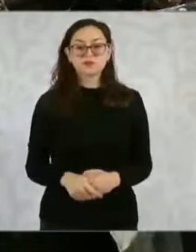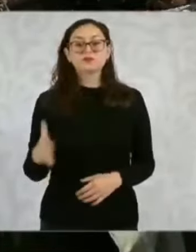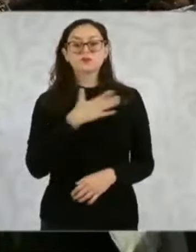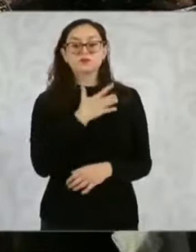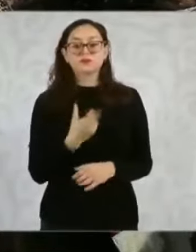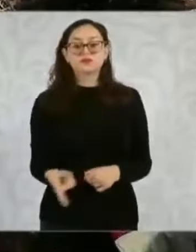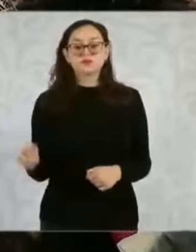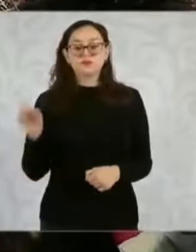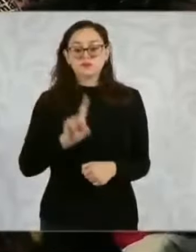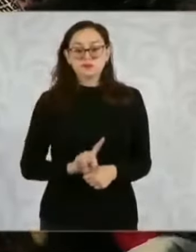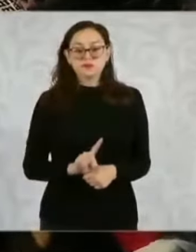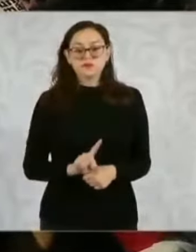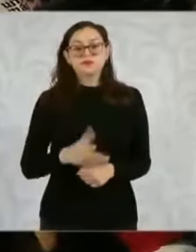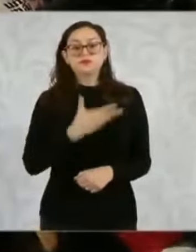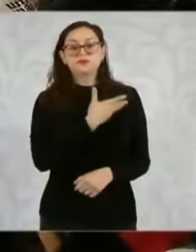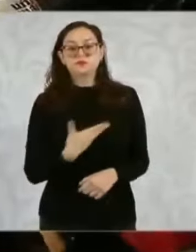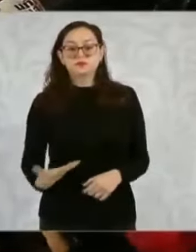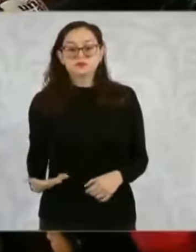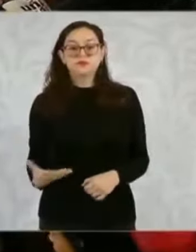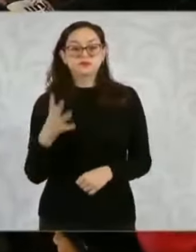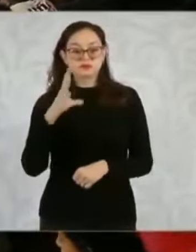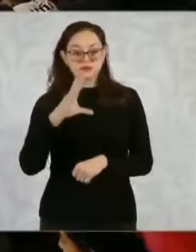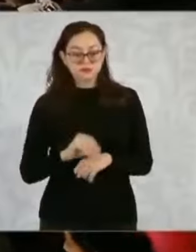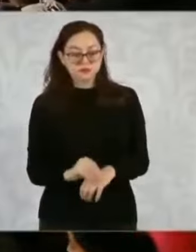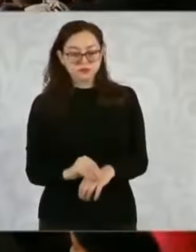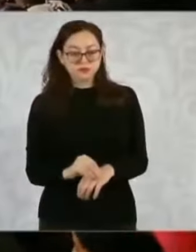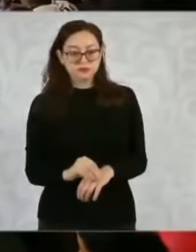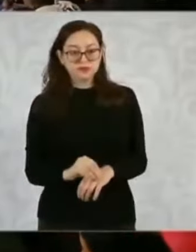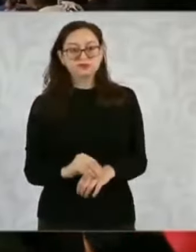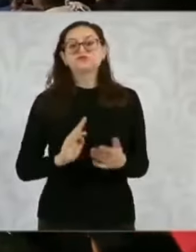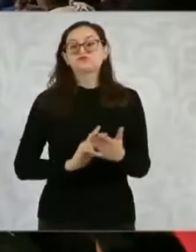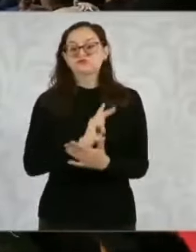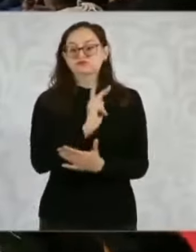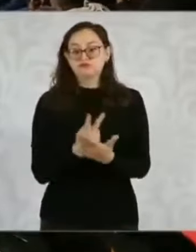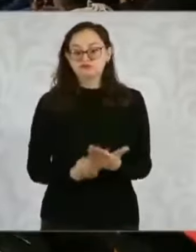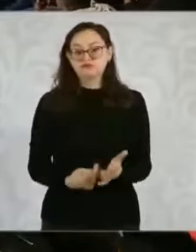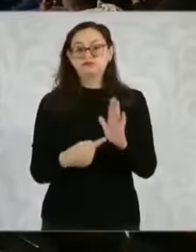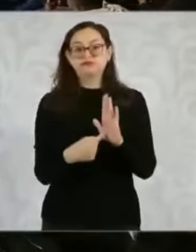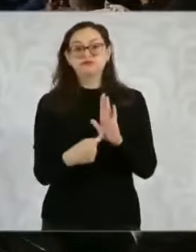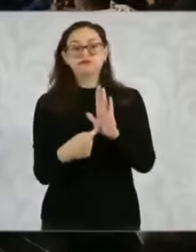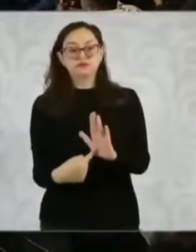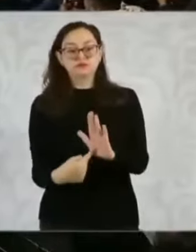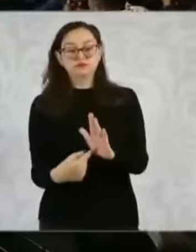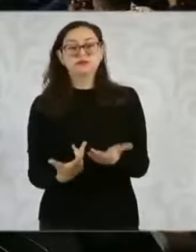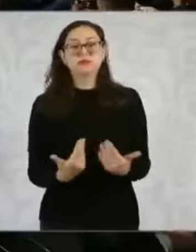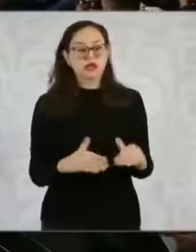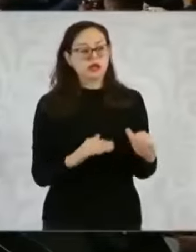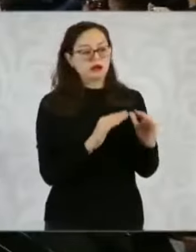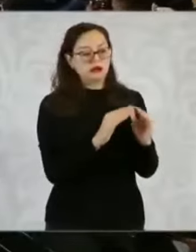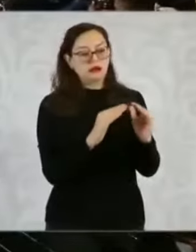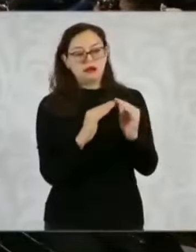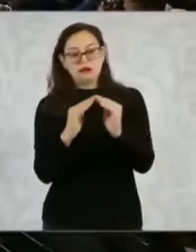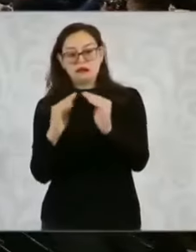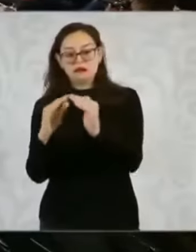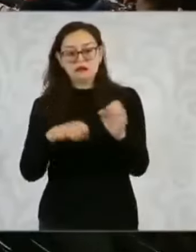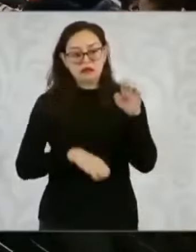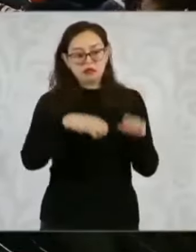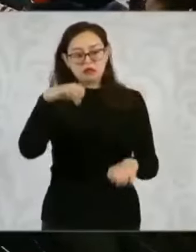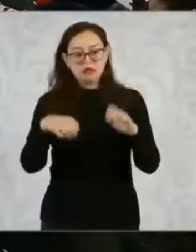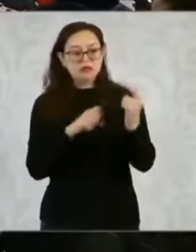Buenos días, con el permiso de la presidenta. Vamos a presentar este programa, Salud Casa por Casa, que,